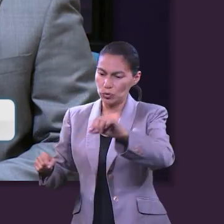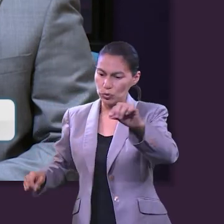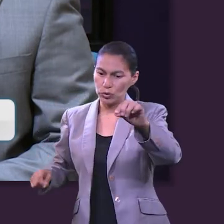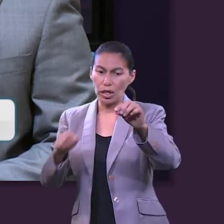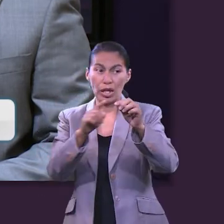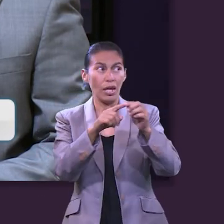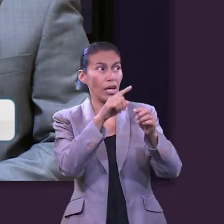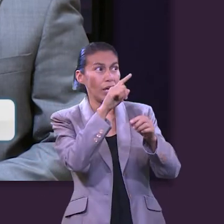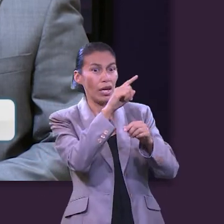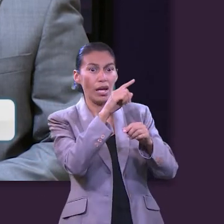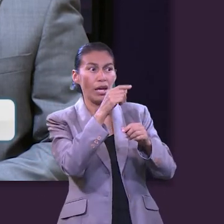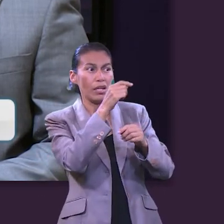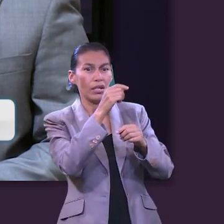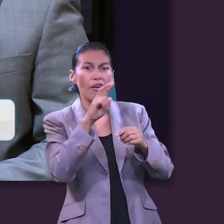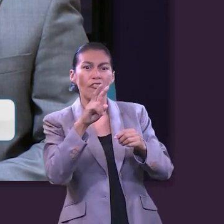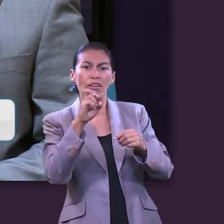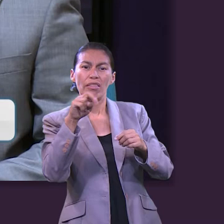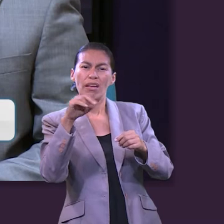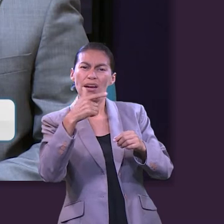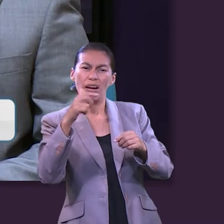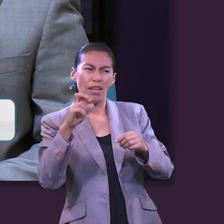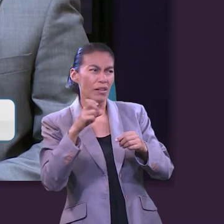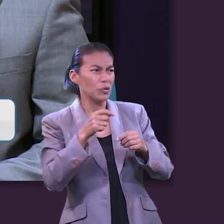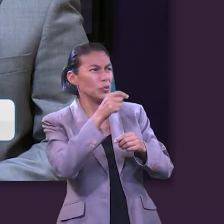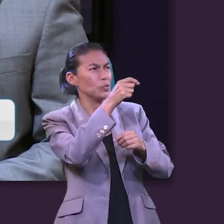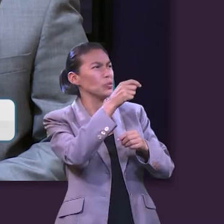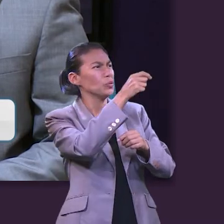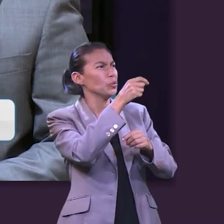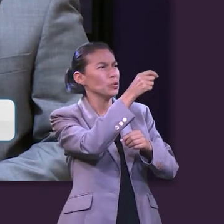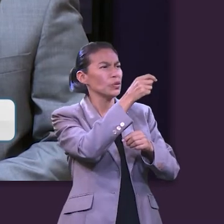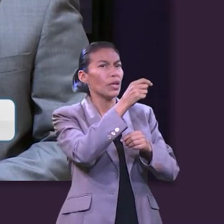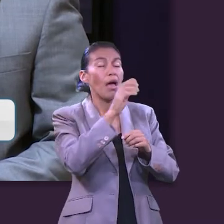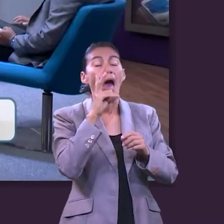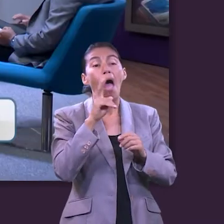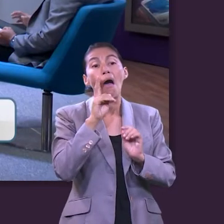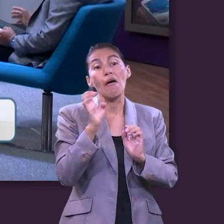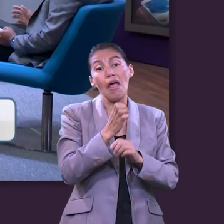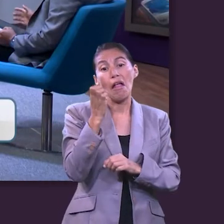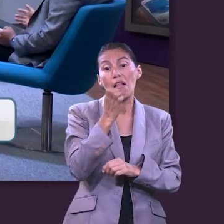beber diciendo, Dejad, veamos a ver si viene Elías a bajarle.